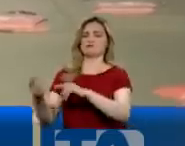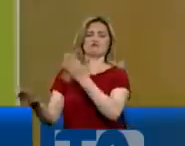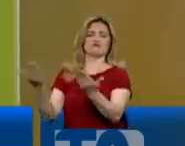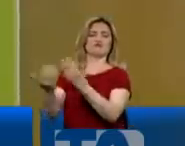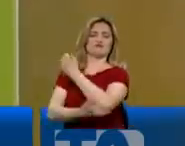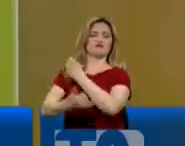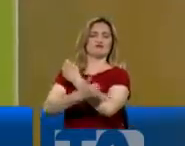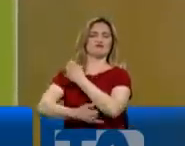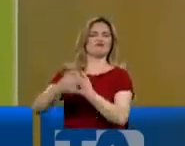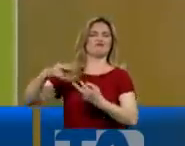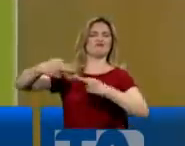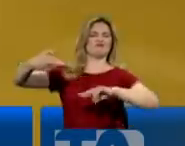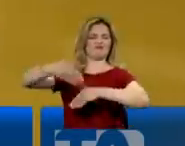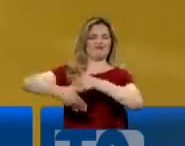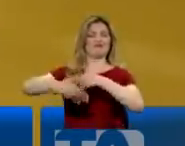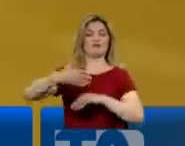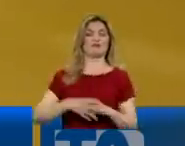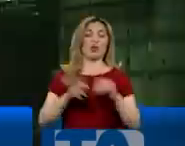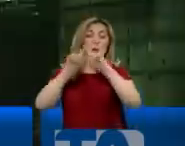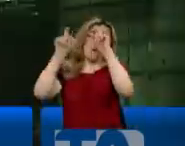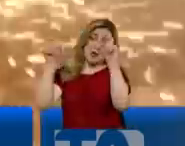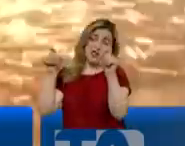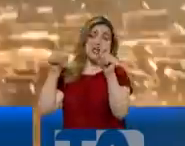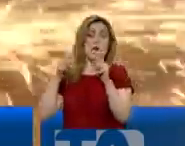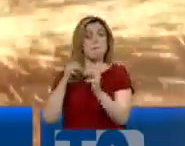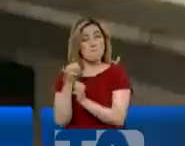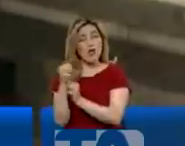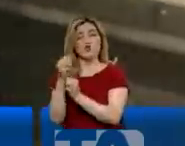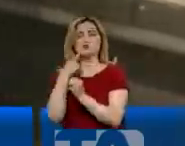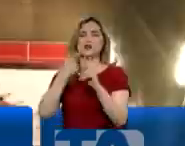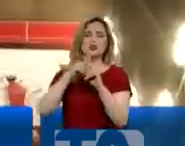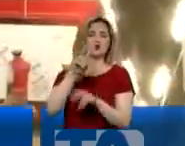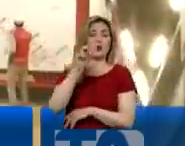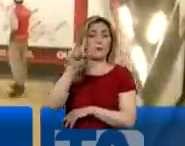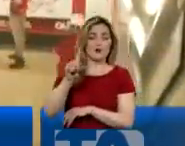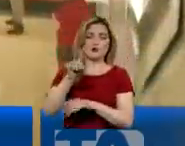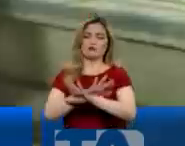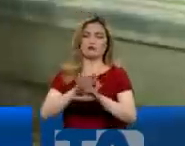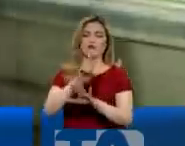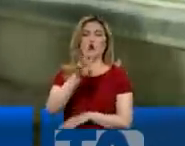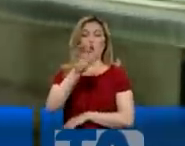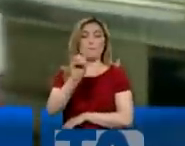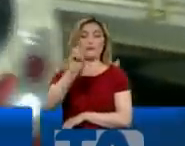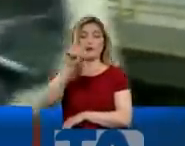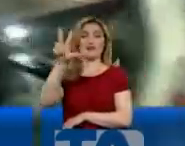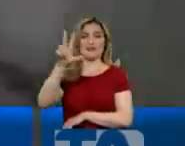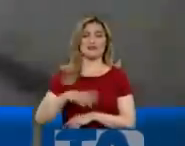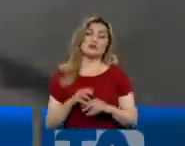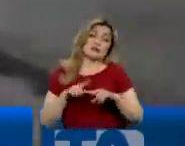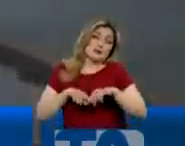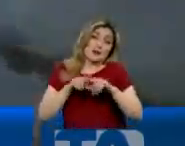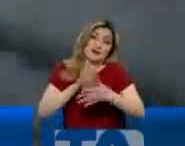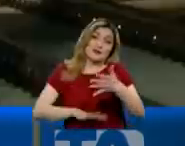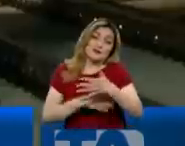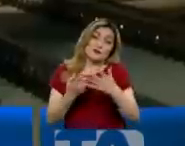tuvo la empresa metro las inversiones podrían iniciar el 2021 y finalizar en 2023 dependiendo del